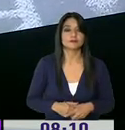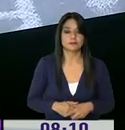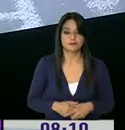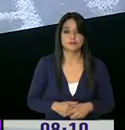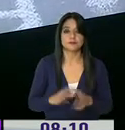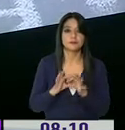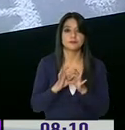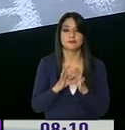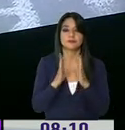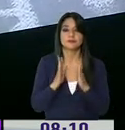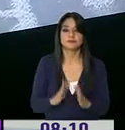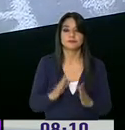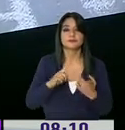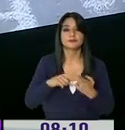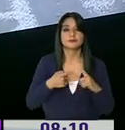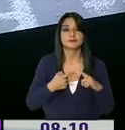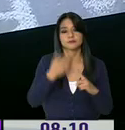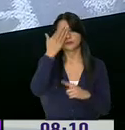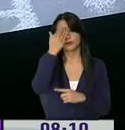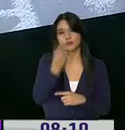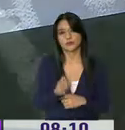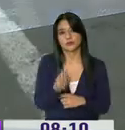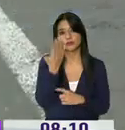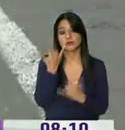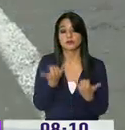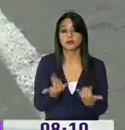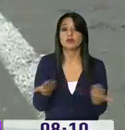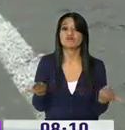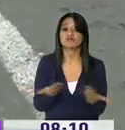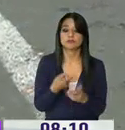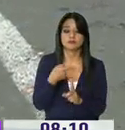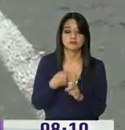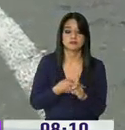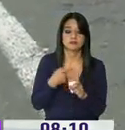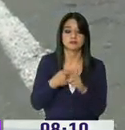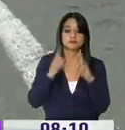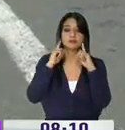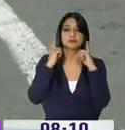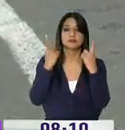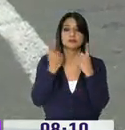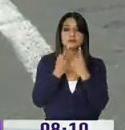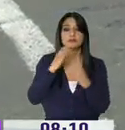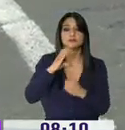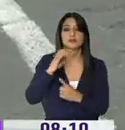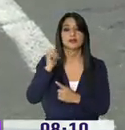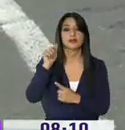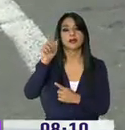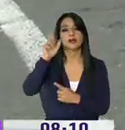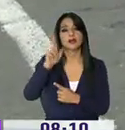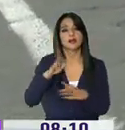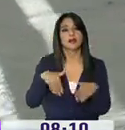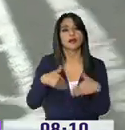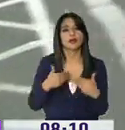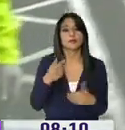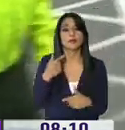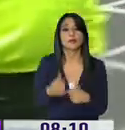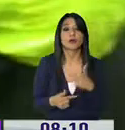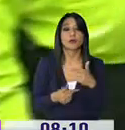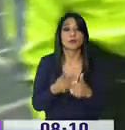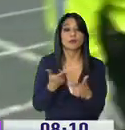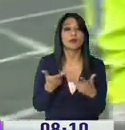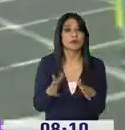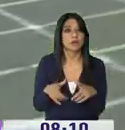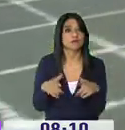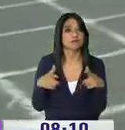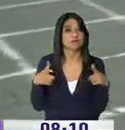Roberto, amigos, que tengan un excelente día. Estamos en los exteriores del mercado de Santa Clara y ustedes pueden ver como de a poco ya hay un número importante